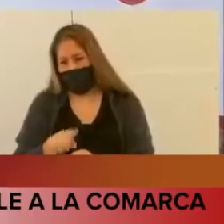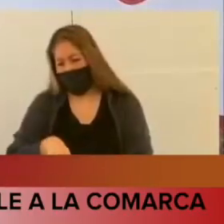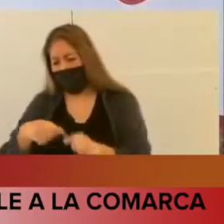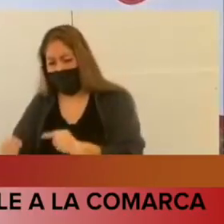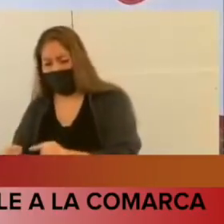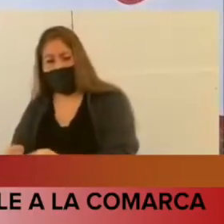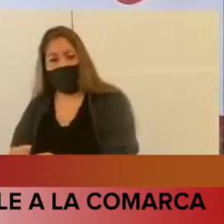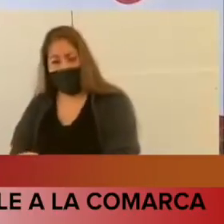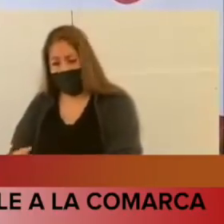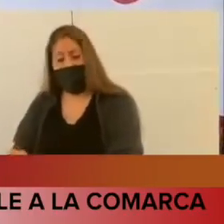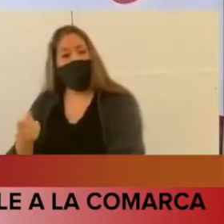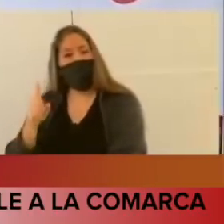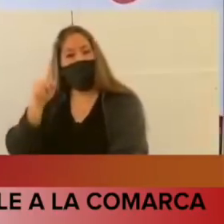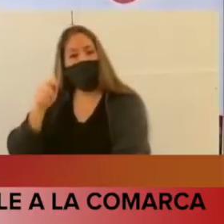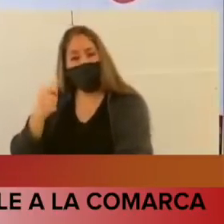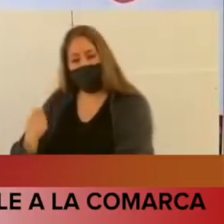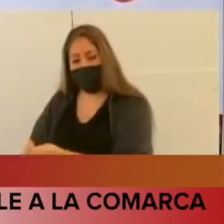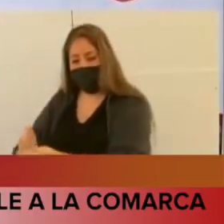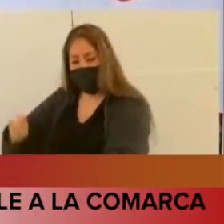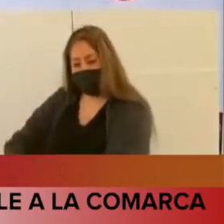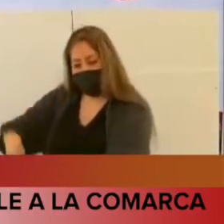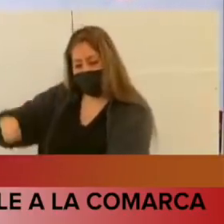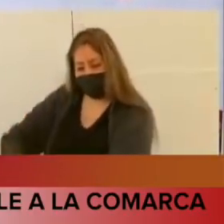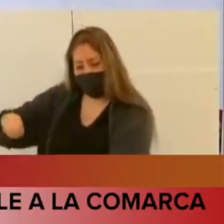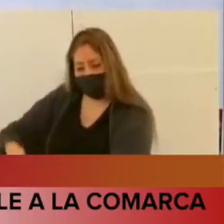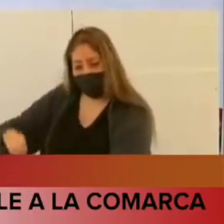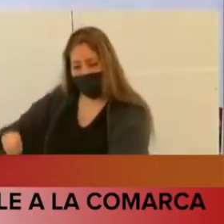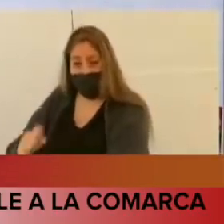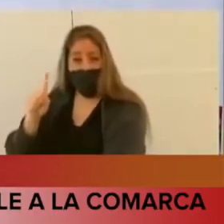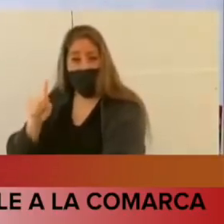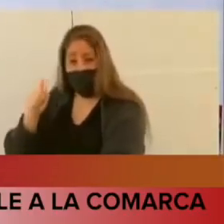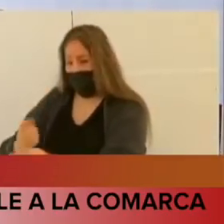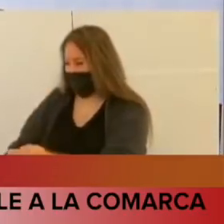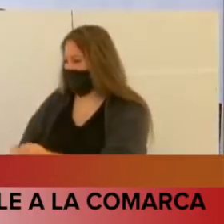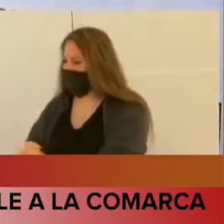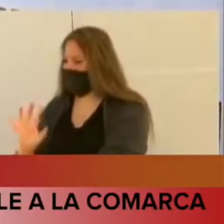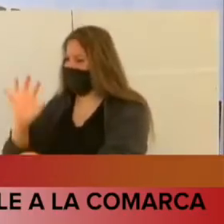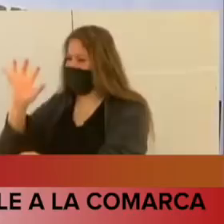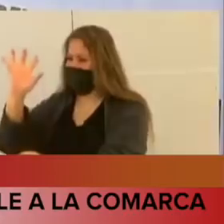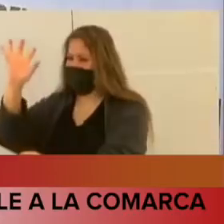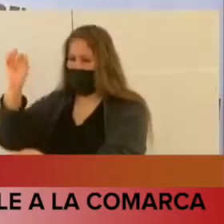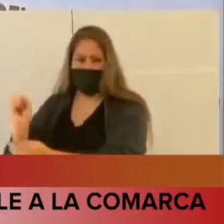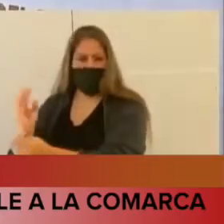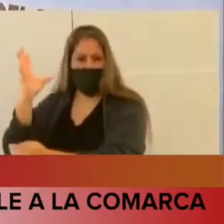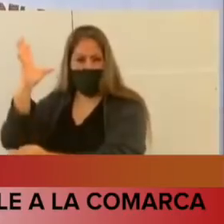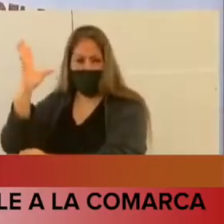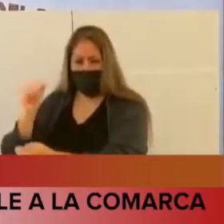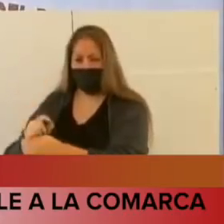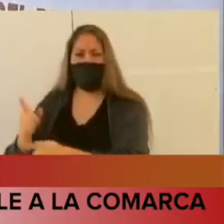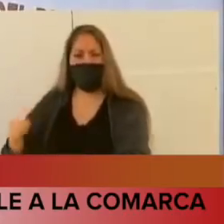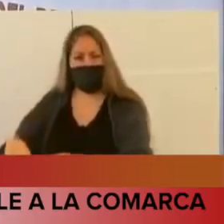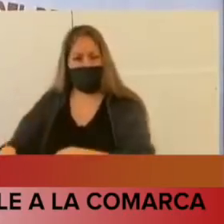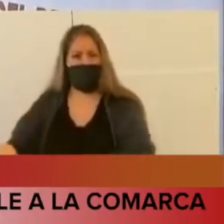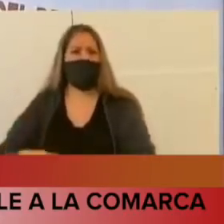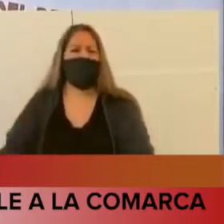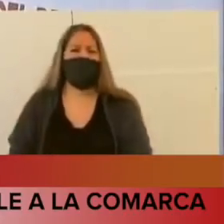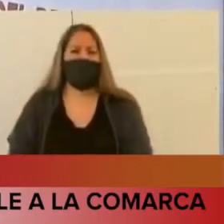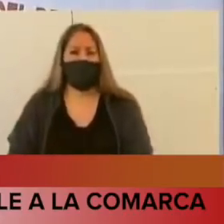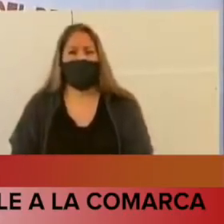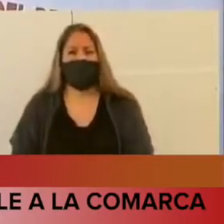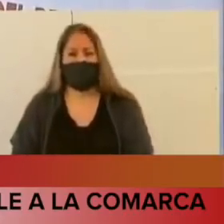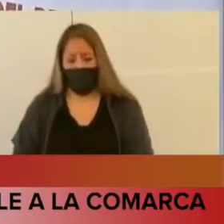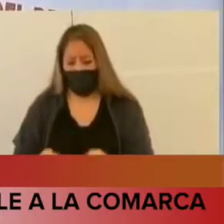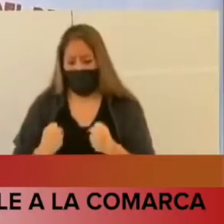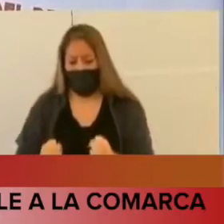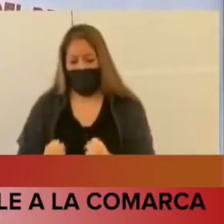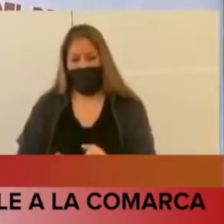bombeo con la capacidad de los 200 millones de metros cúbicos, que equivalen cerca de 6.3 metros cúbicos por segundo,